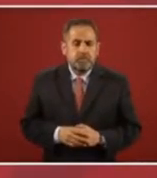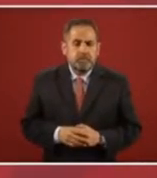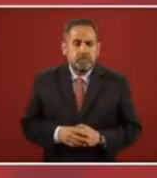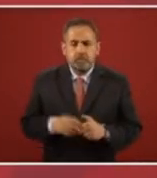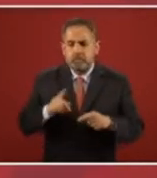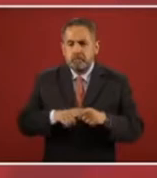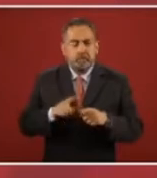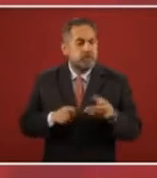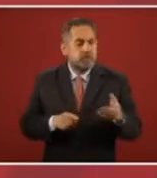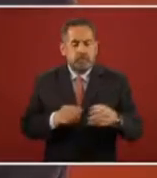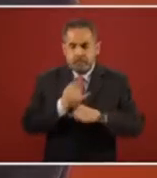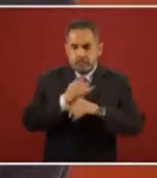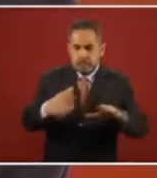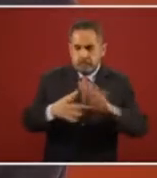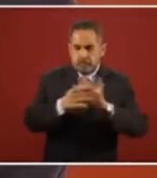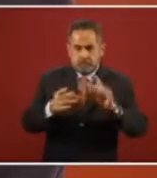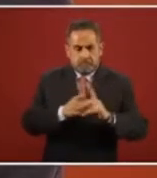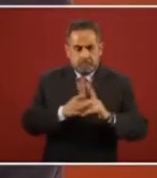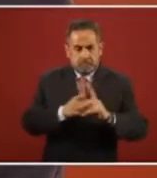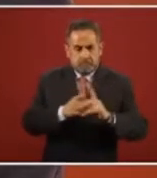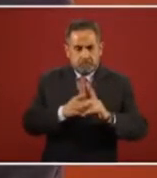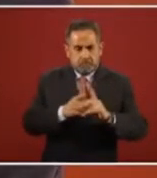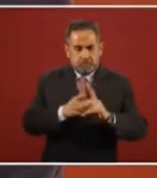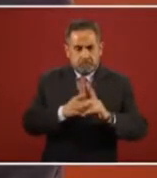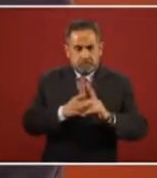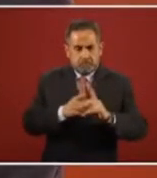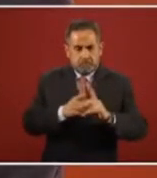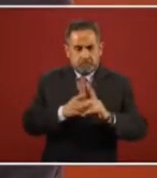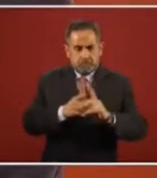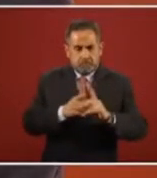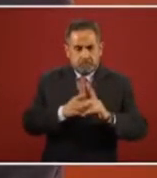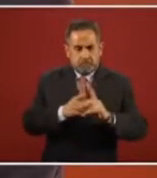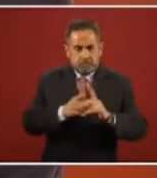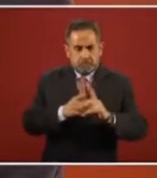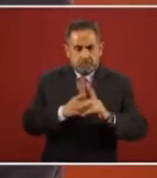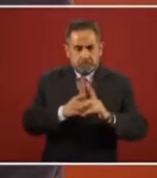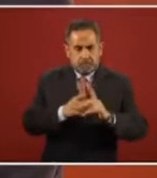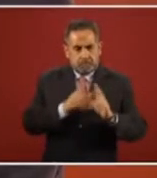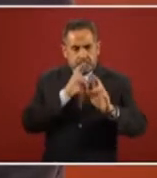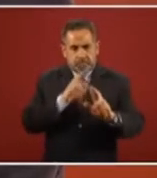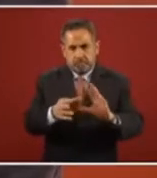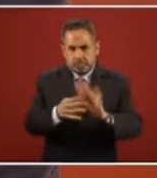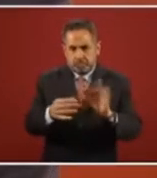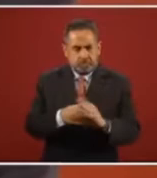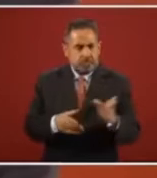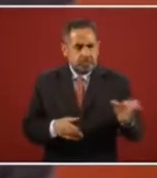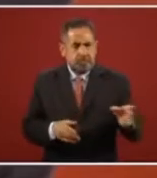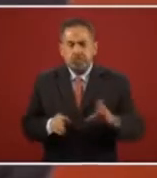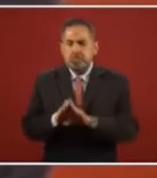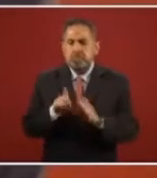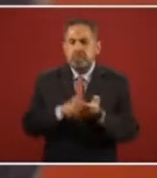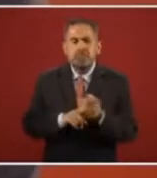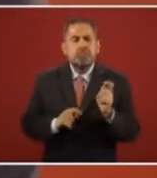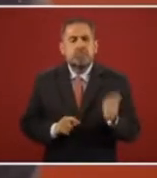e informar a reportar su informe en su reporte como